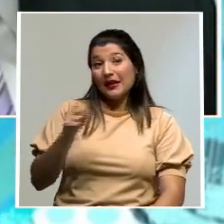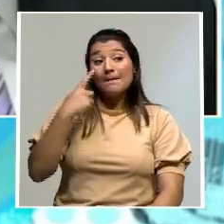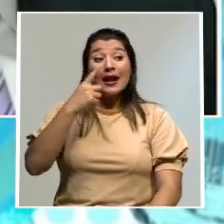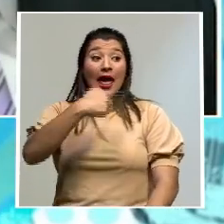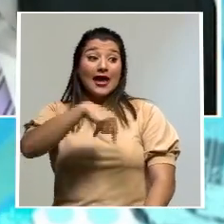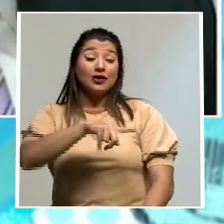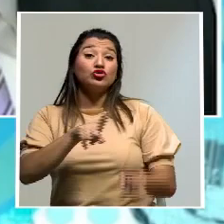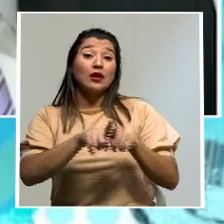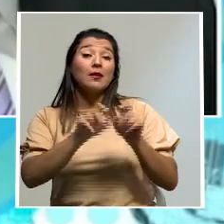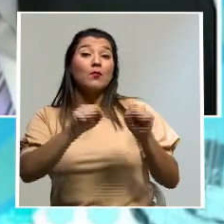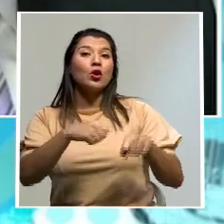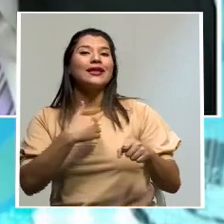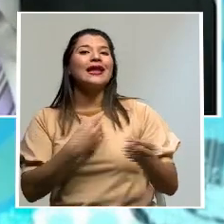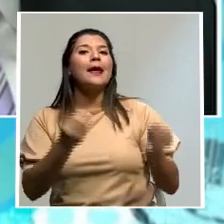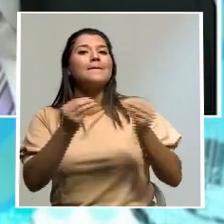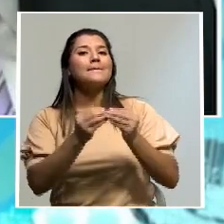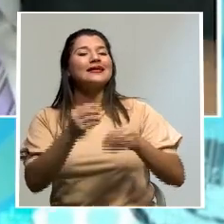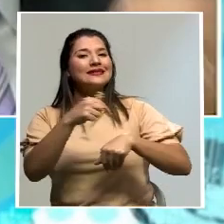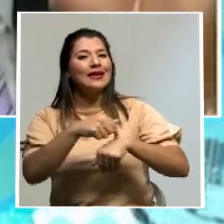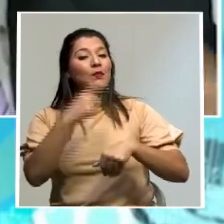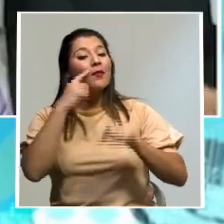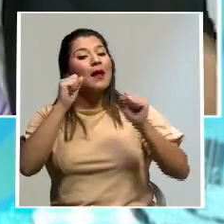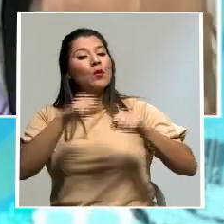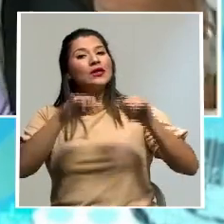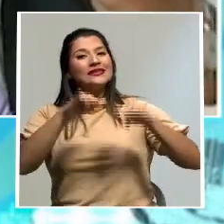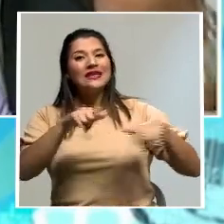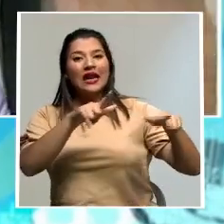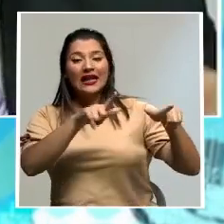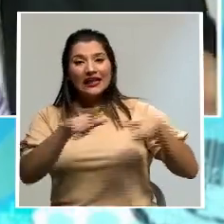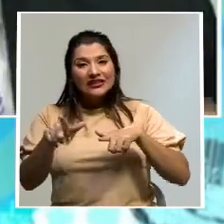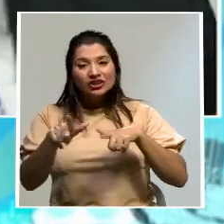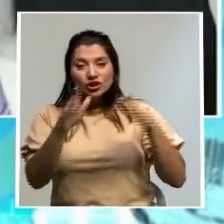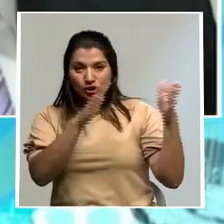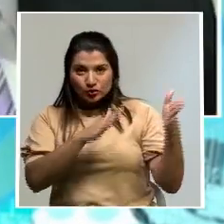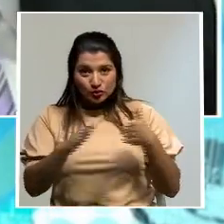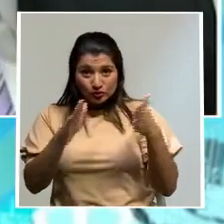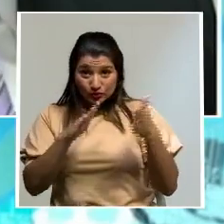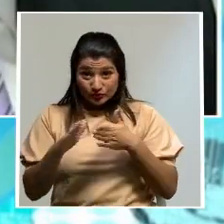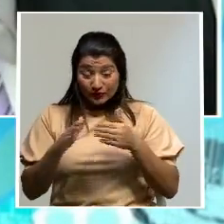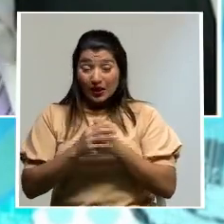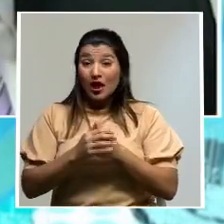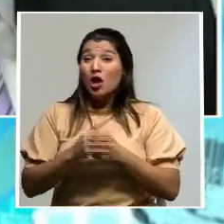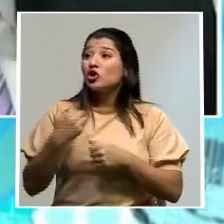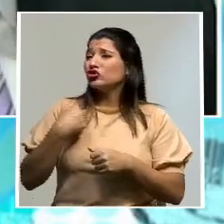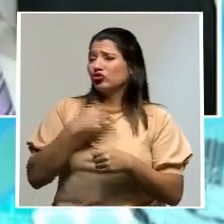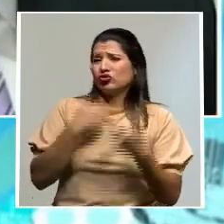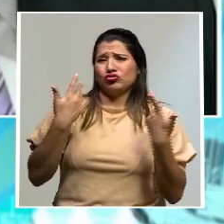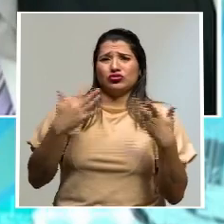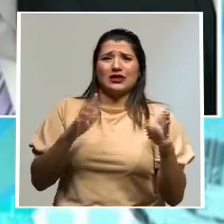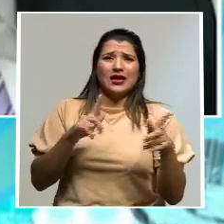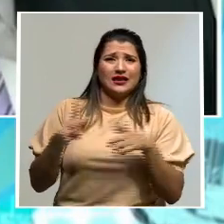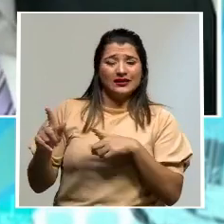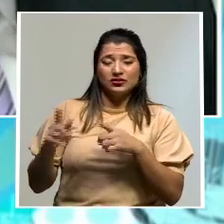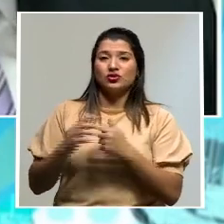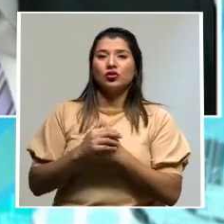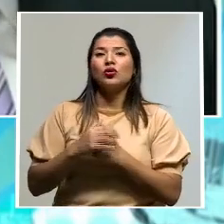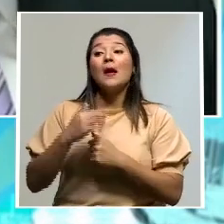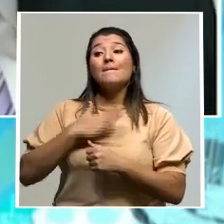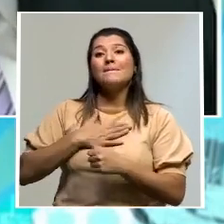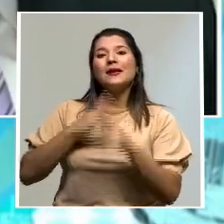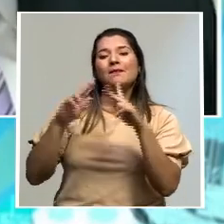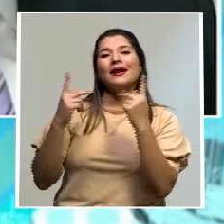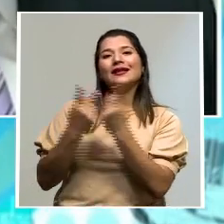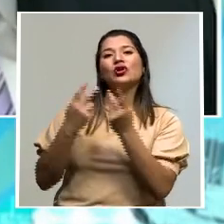Nosotros hemos estado preparados, nosotros somos un movimiento que lo bautizamos como Movimiento Esperanza Nacional, que yo encabezo, y nosotros